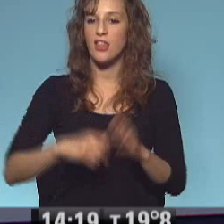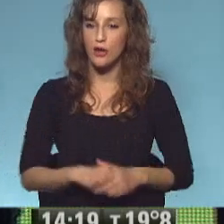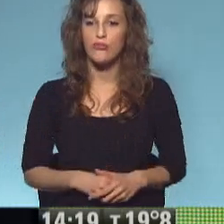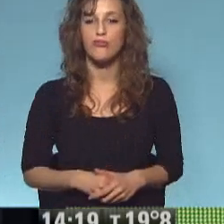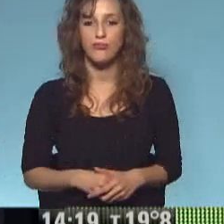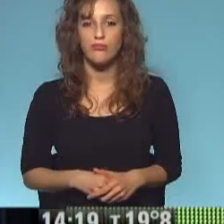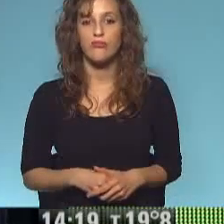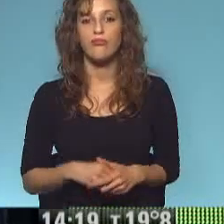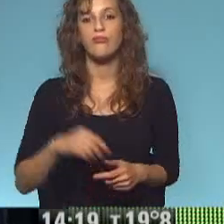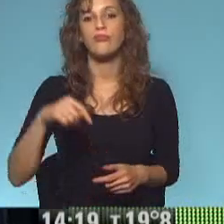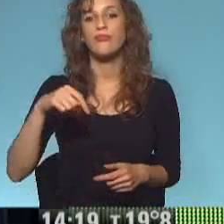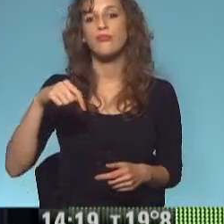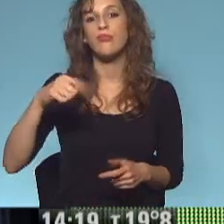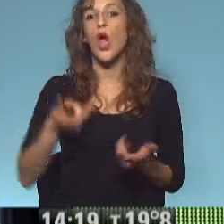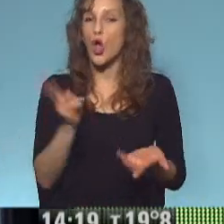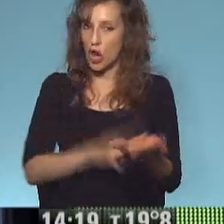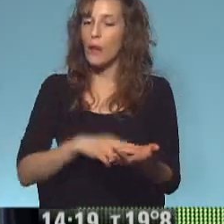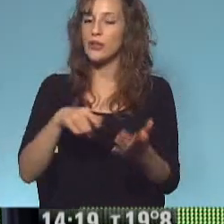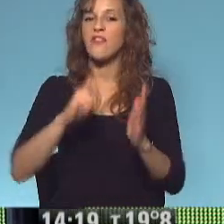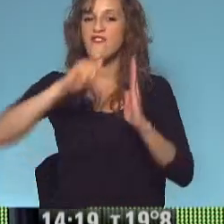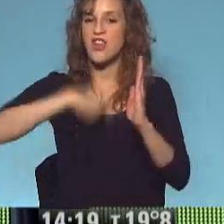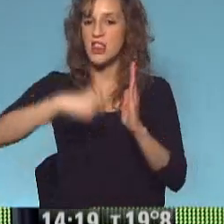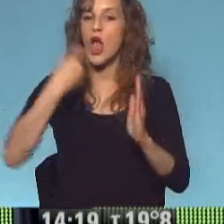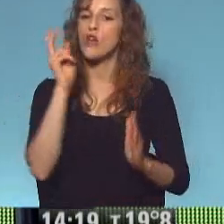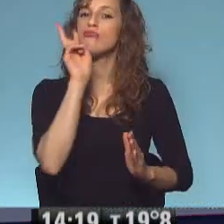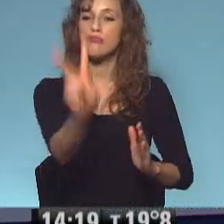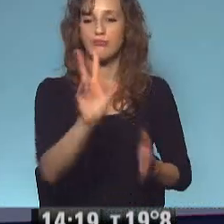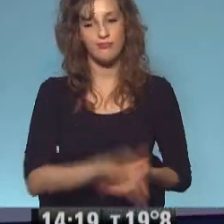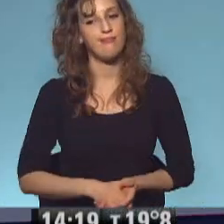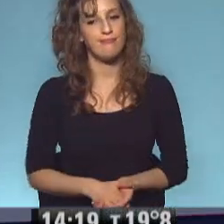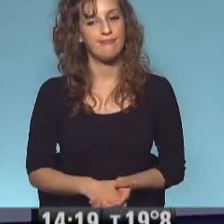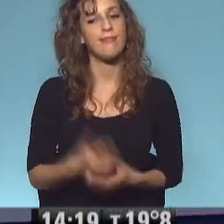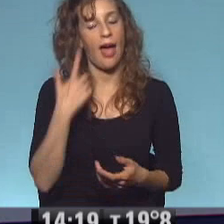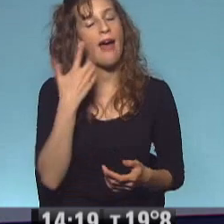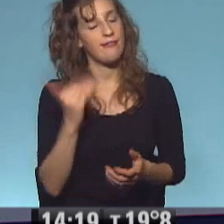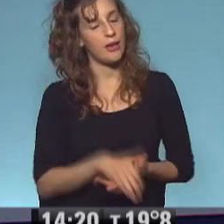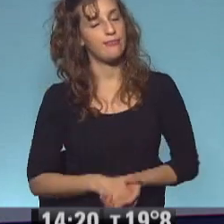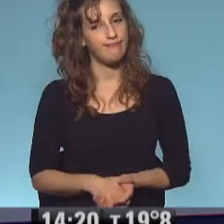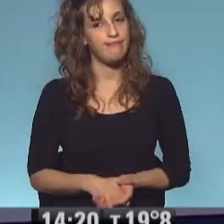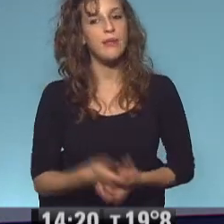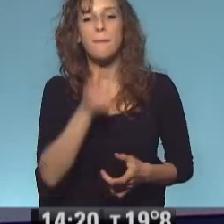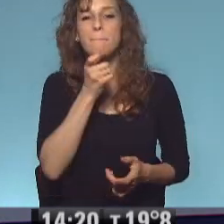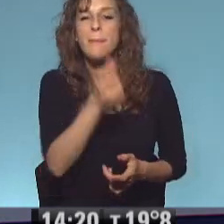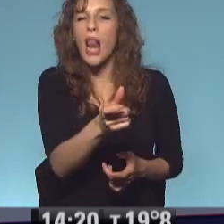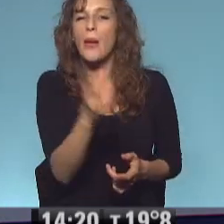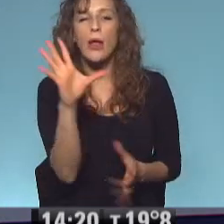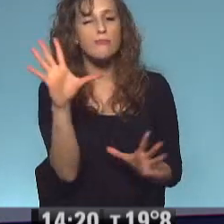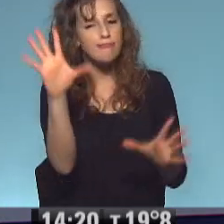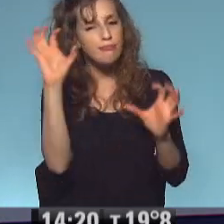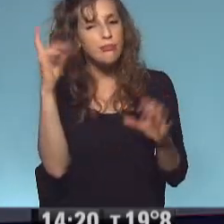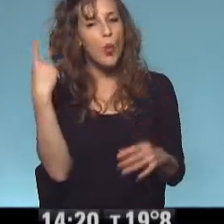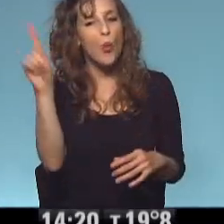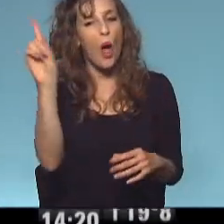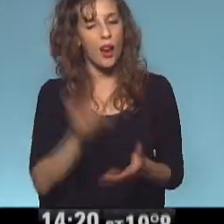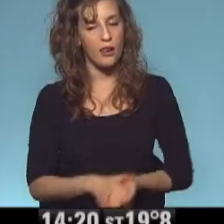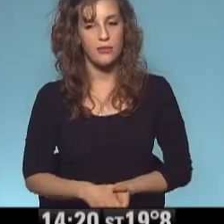un traspiés, vamos a verlo otra vez. Ay, me encantó, rima. Una rima. A ver, o sea que vemos el video de nuevo. Podemos ver cuáles eran